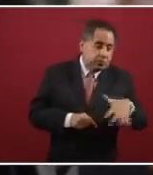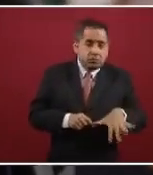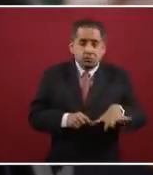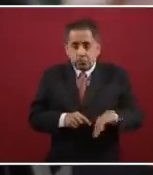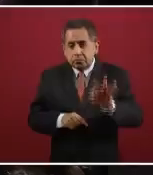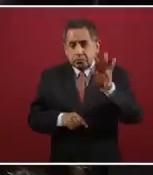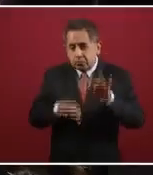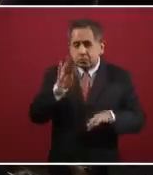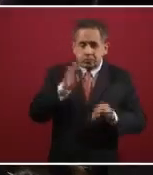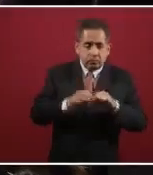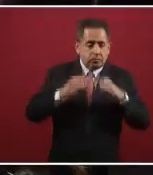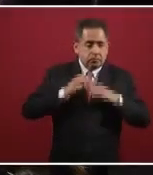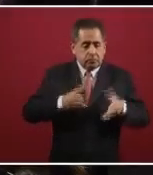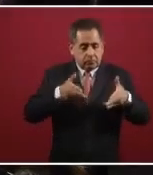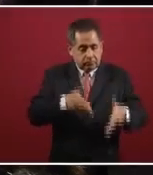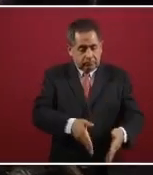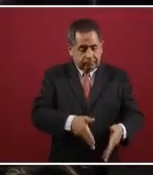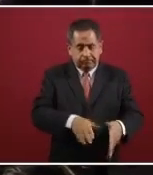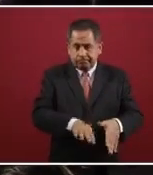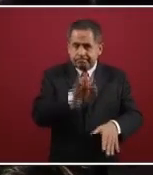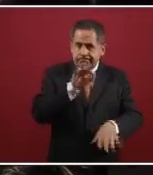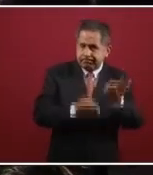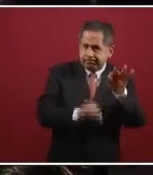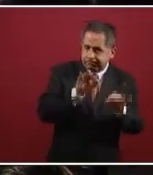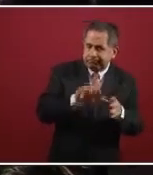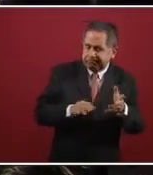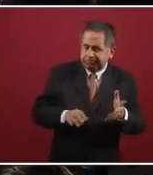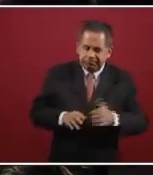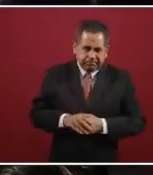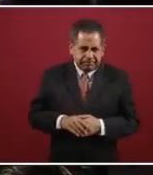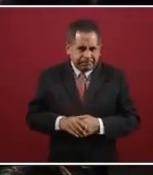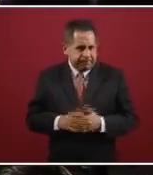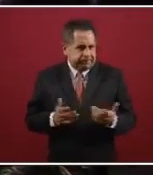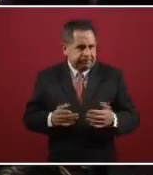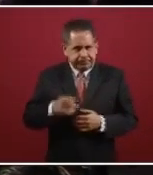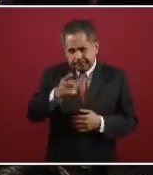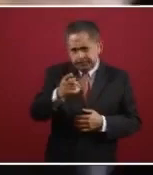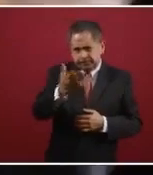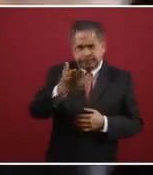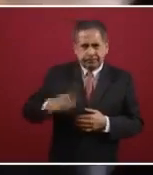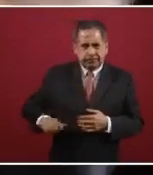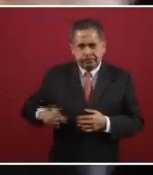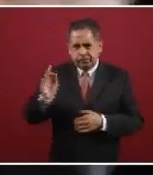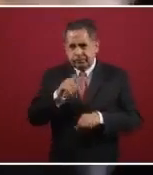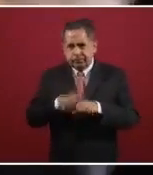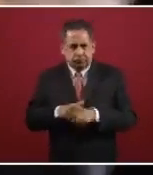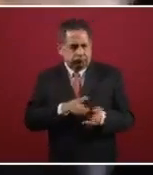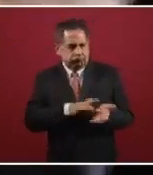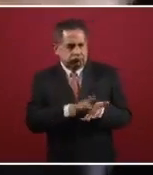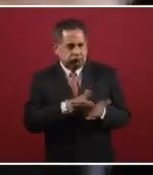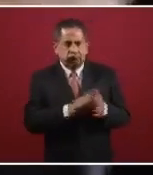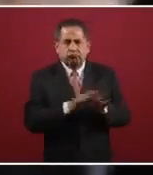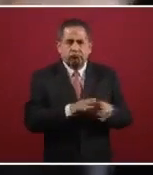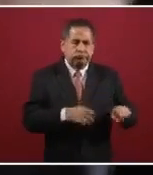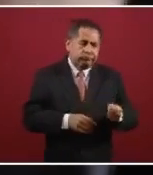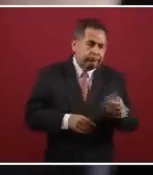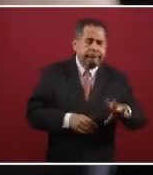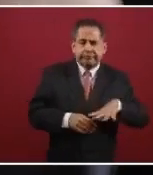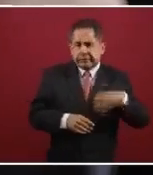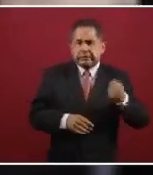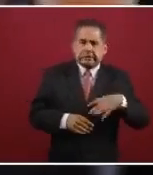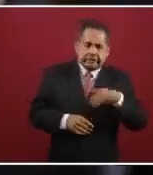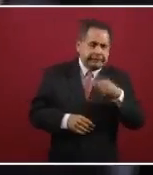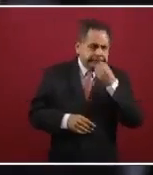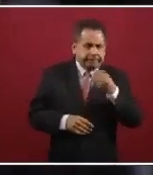de fosas y de cadáveres. La pregunta en particular es, ¿cómo apoyaría el gobierno federal este esfuerzo que hacen, válgame pues, las